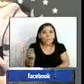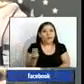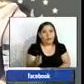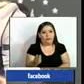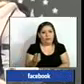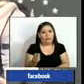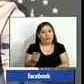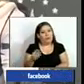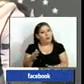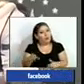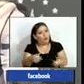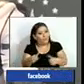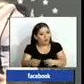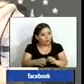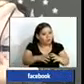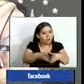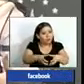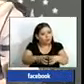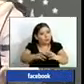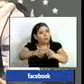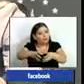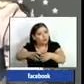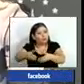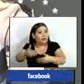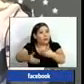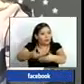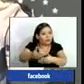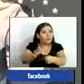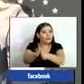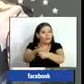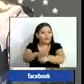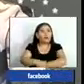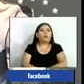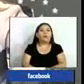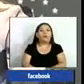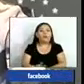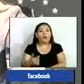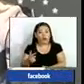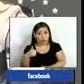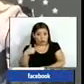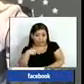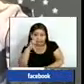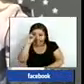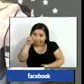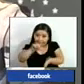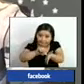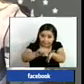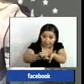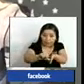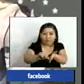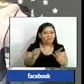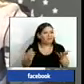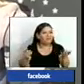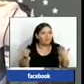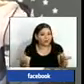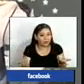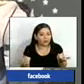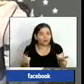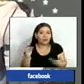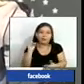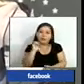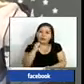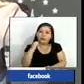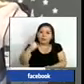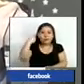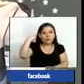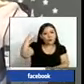y va a ir aumentando gradualmente dependiendo cómo evoluciona la pandemia. Y quiero hacer énfasis también en que va a ser